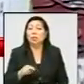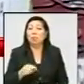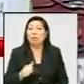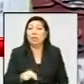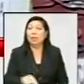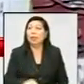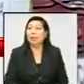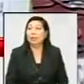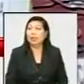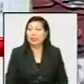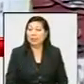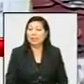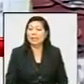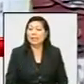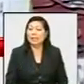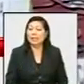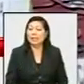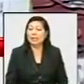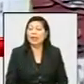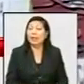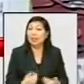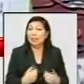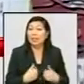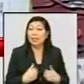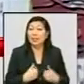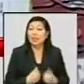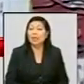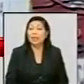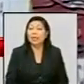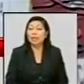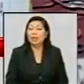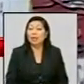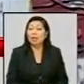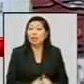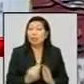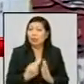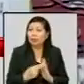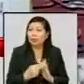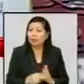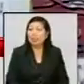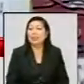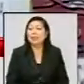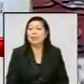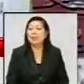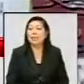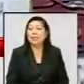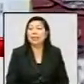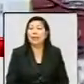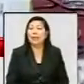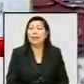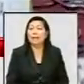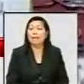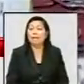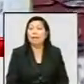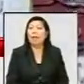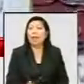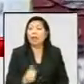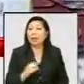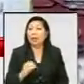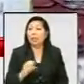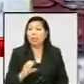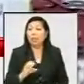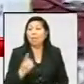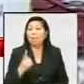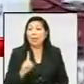producto Ranibizumab cuenta con un registro sanitario ad hoc para